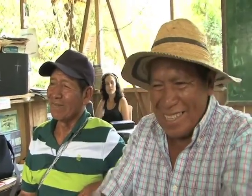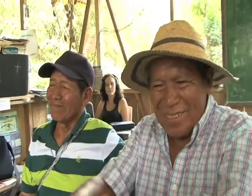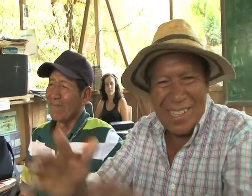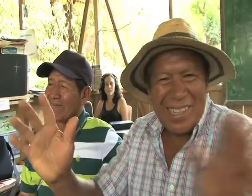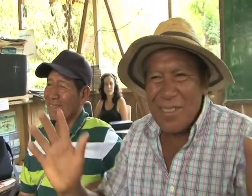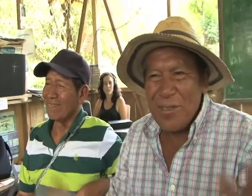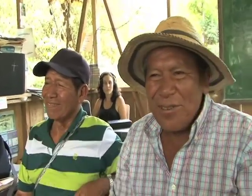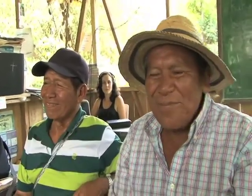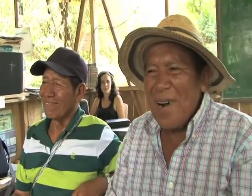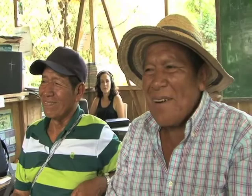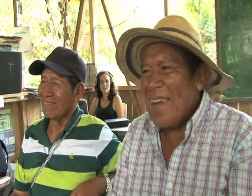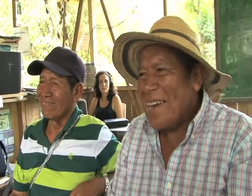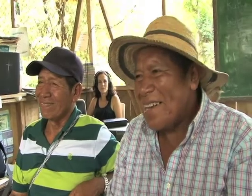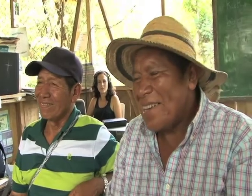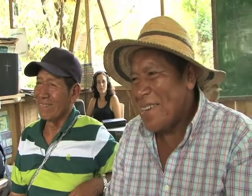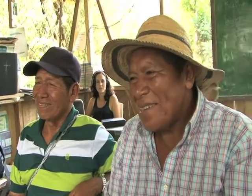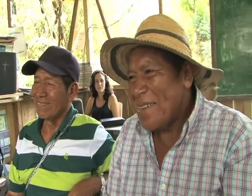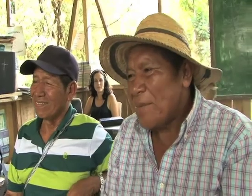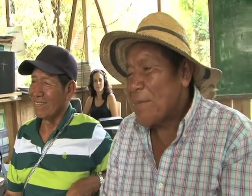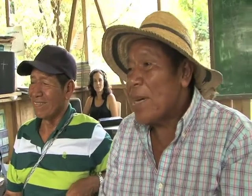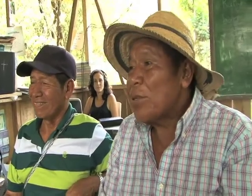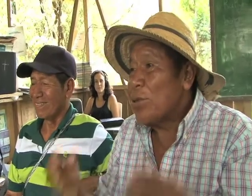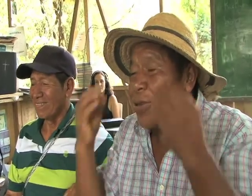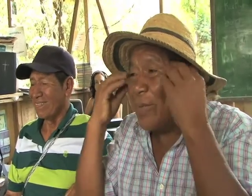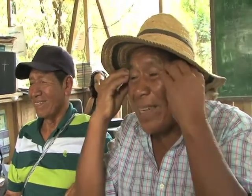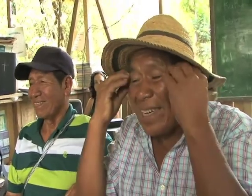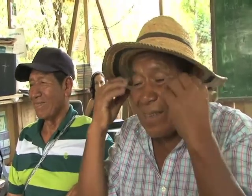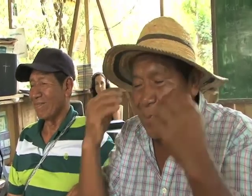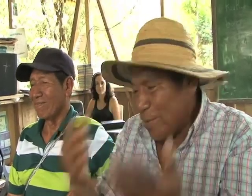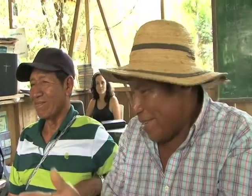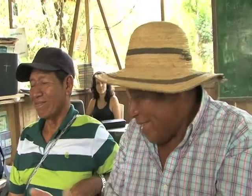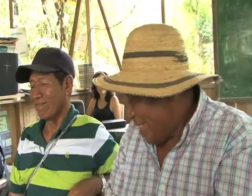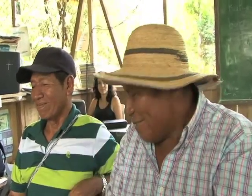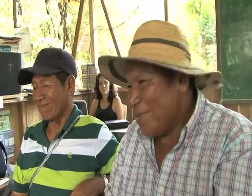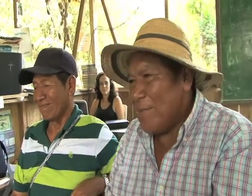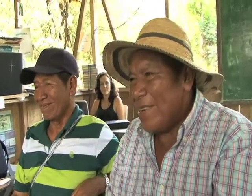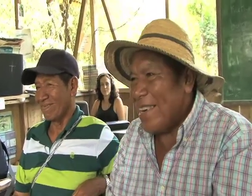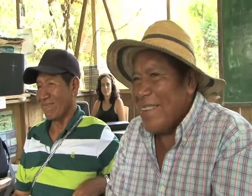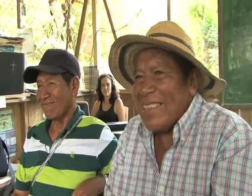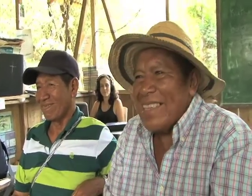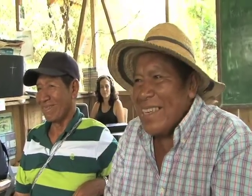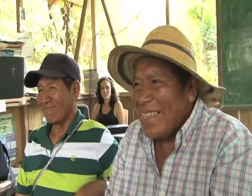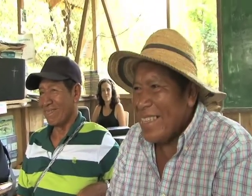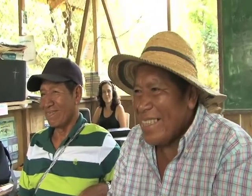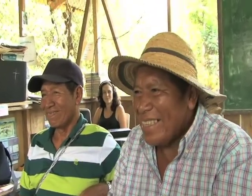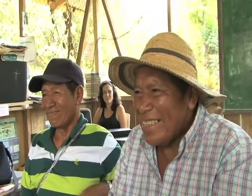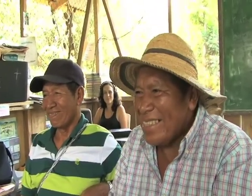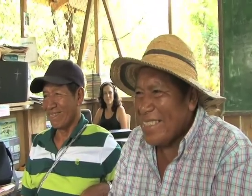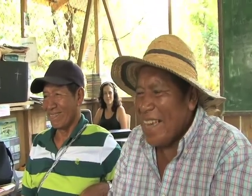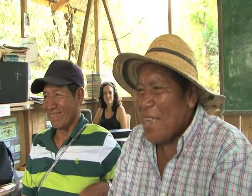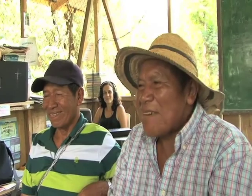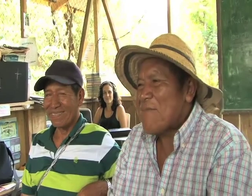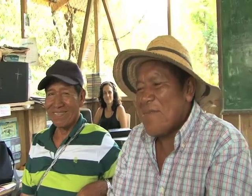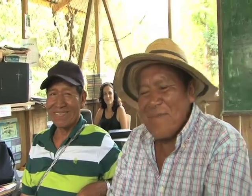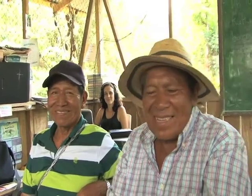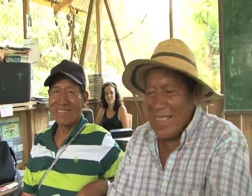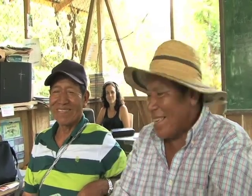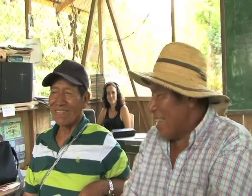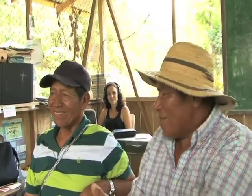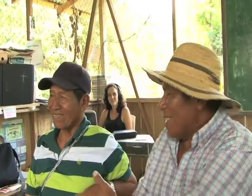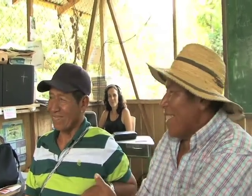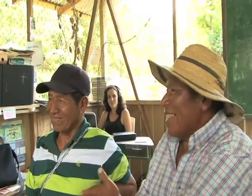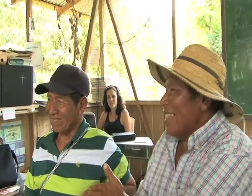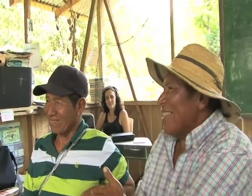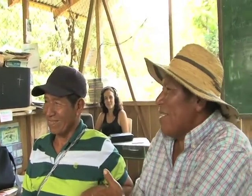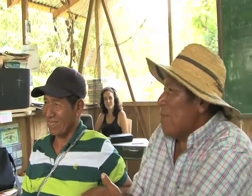Él se sentó dentro del grupo a hablar. Pero yo me quedé, ¿por qué este hombre me iba a levantar? Ya después me